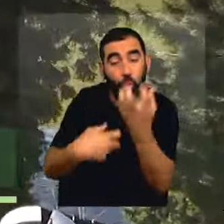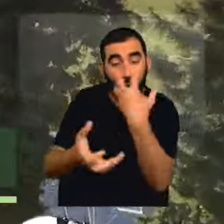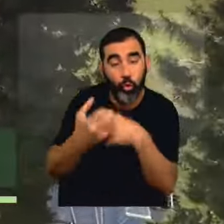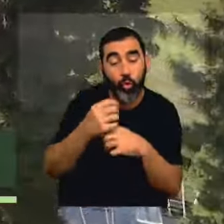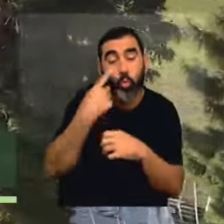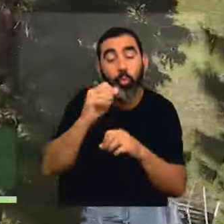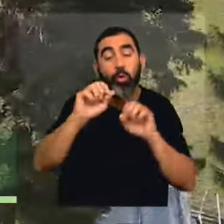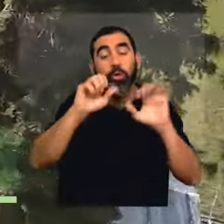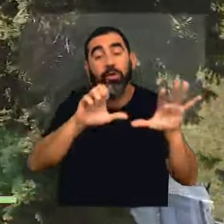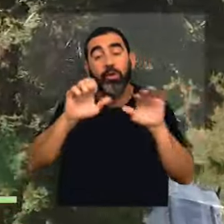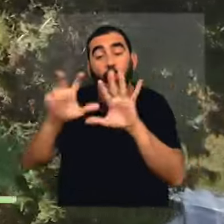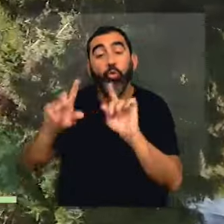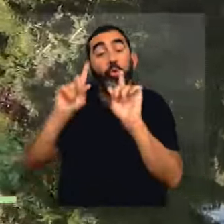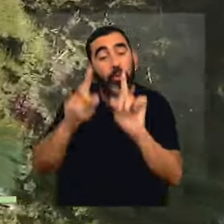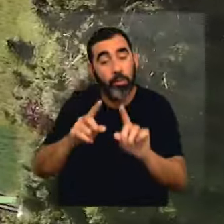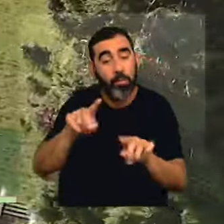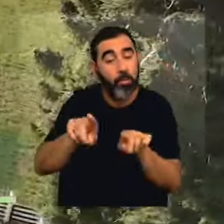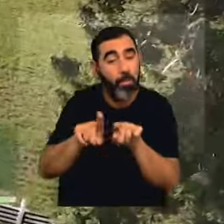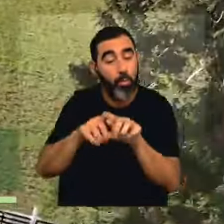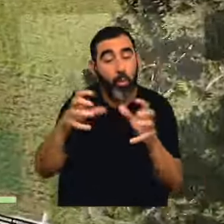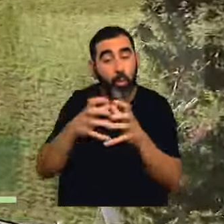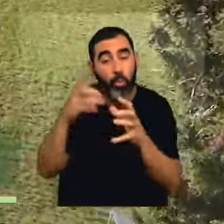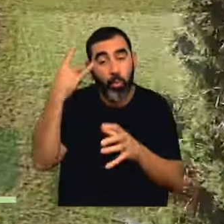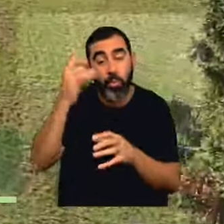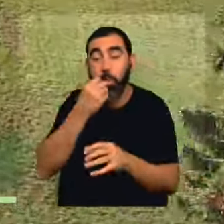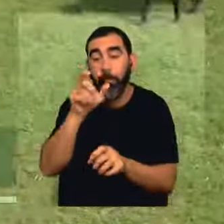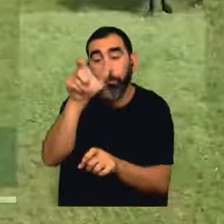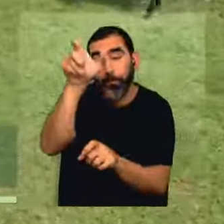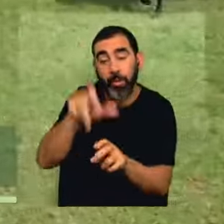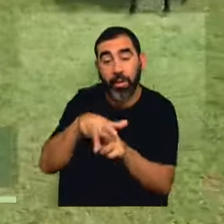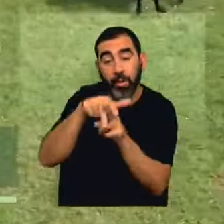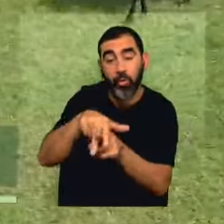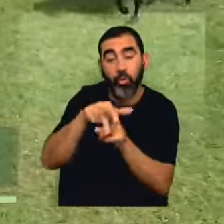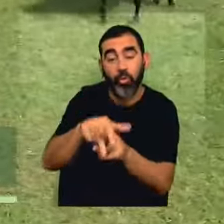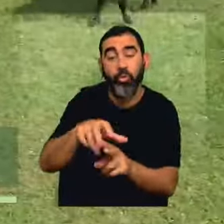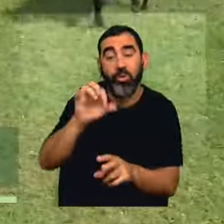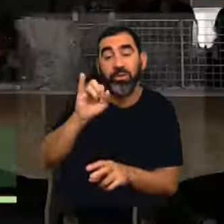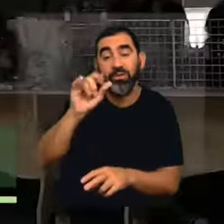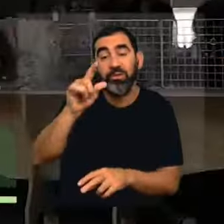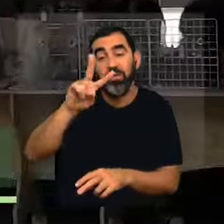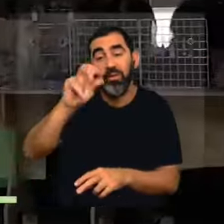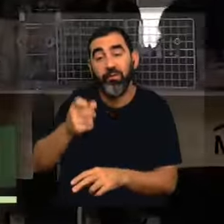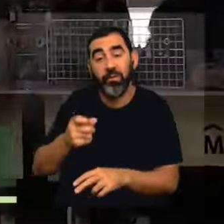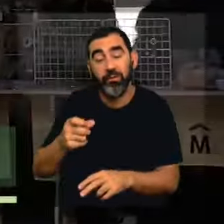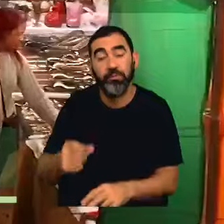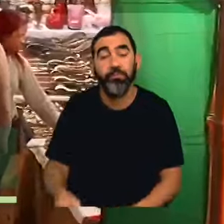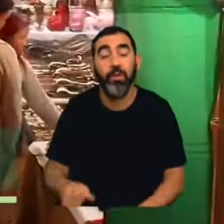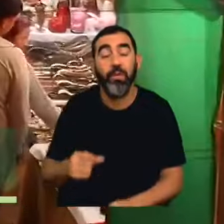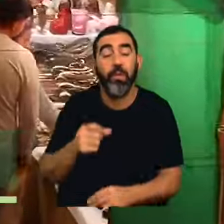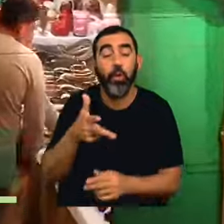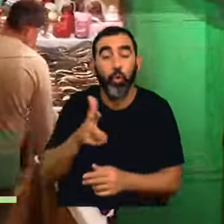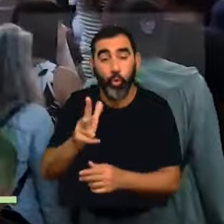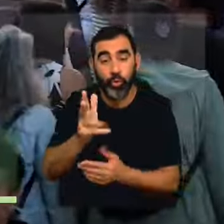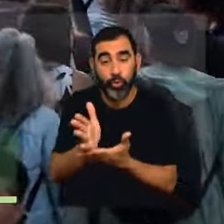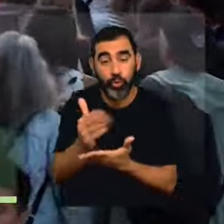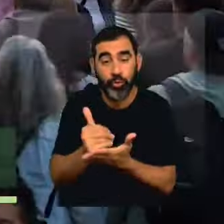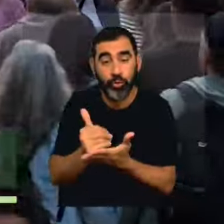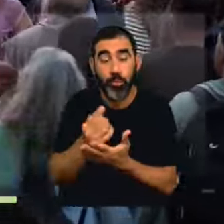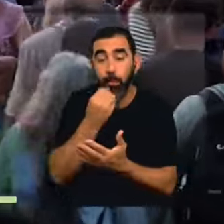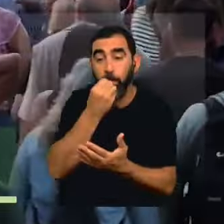68 también de la tropilla los diablos el mejor jinete en basto Oriental fue Víctor Silva de la coronilla departamento de Rocha mejor